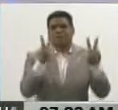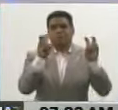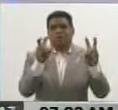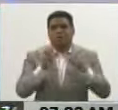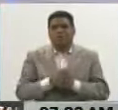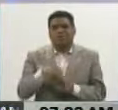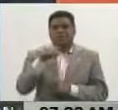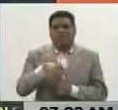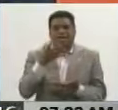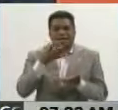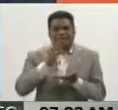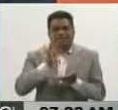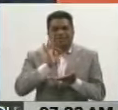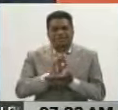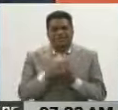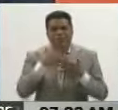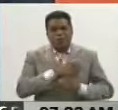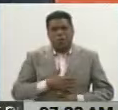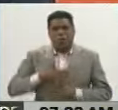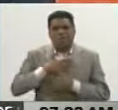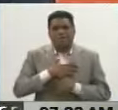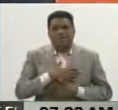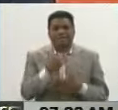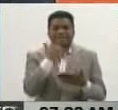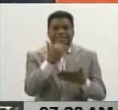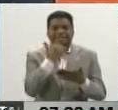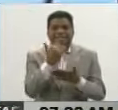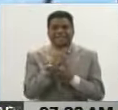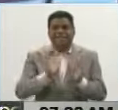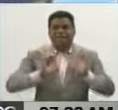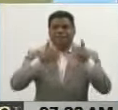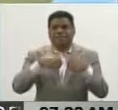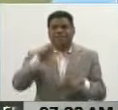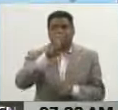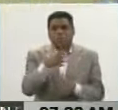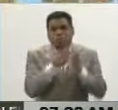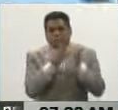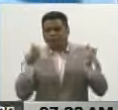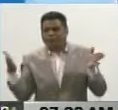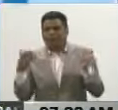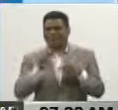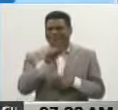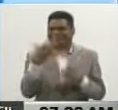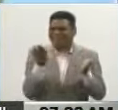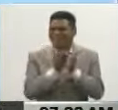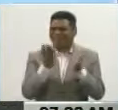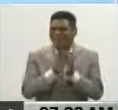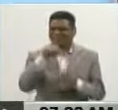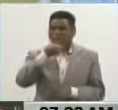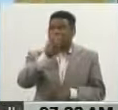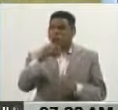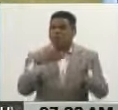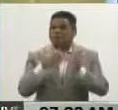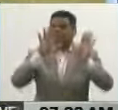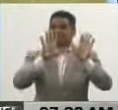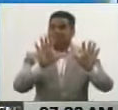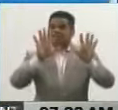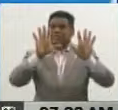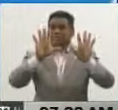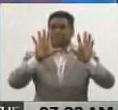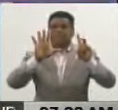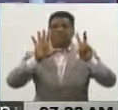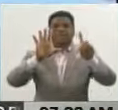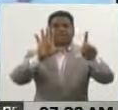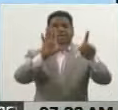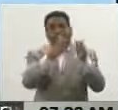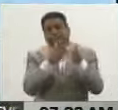al desayuno. Nos complace porque además ya estamos próximos a iniciar el nuevo periodo académico y escolar 2016-2017. Quisiéramos conocer